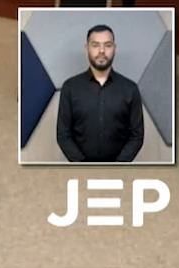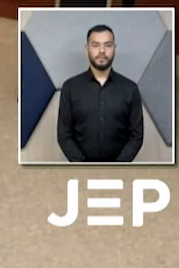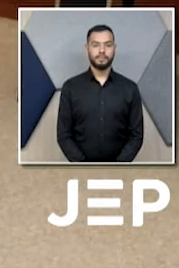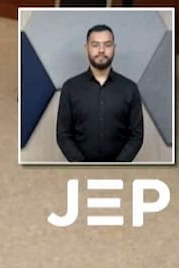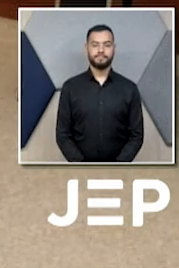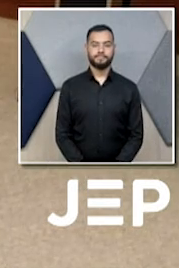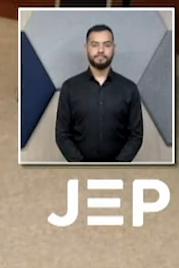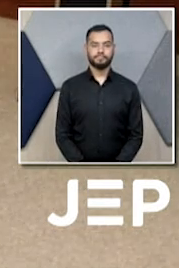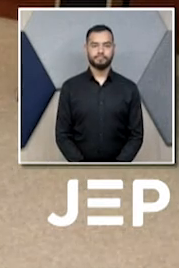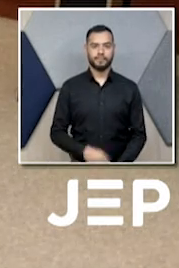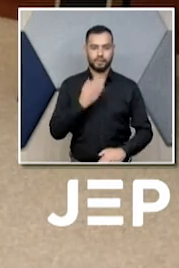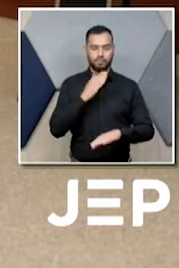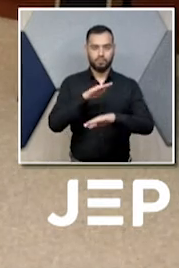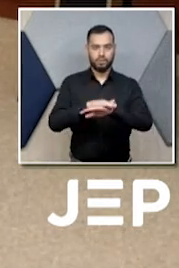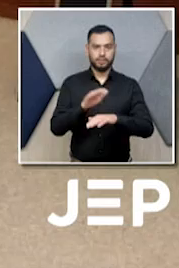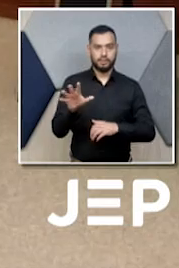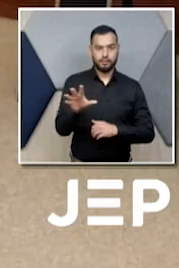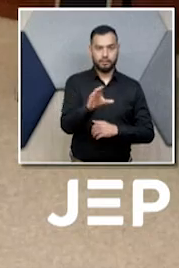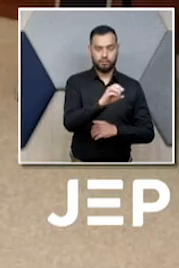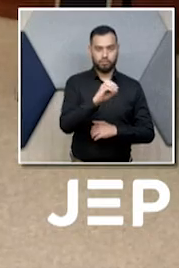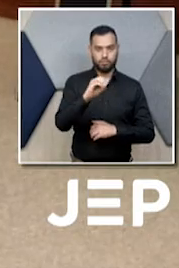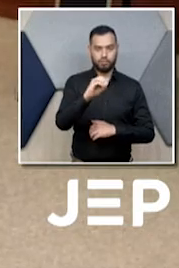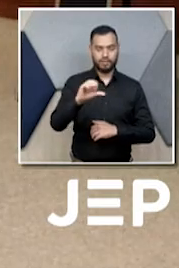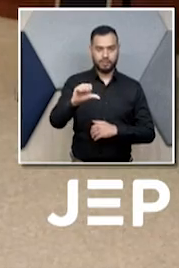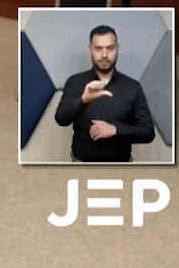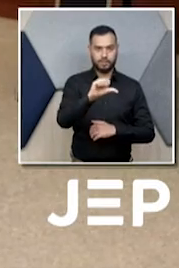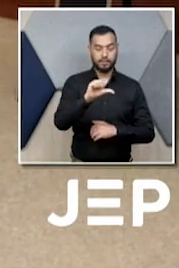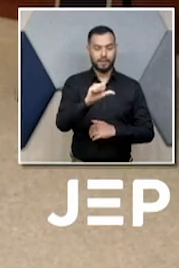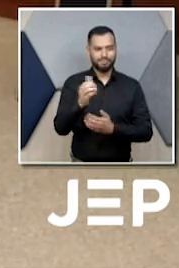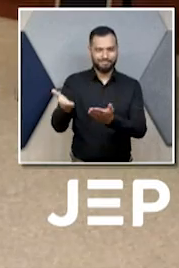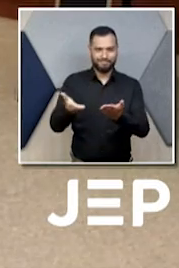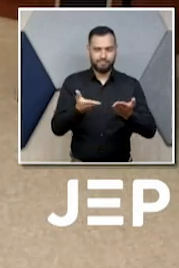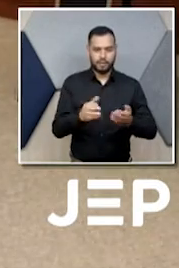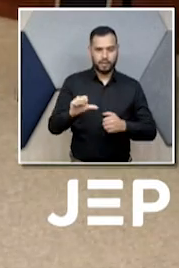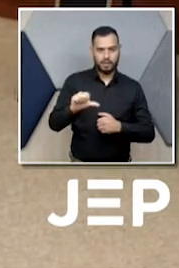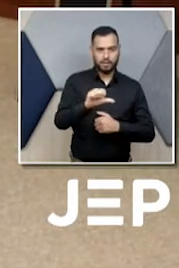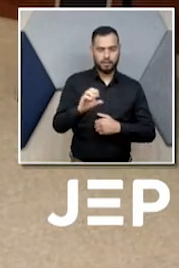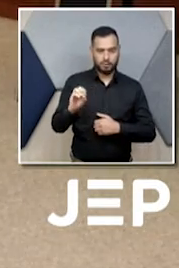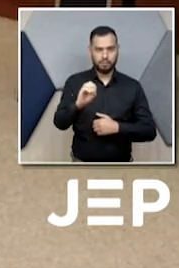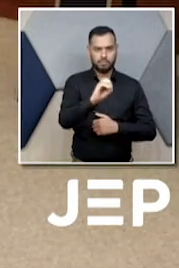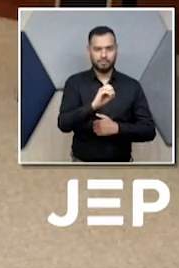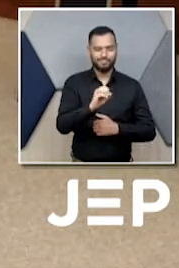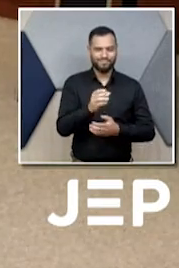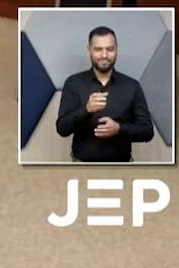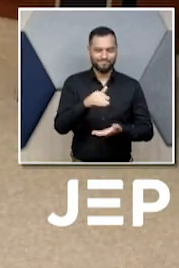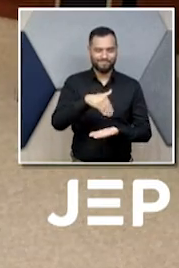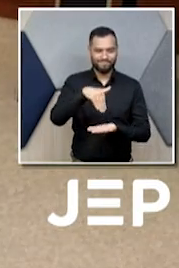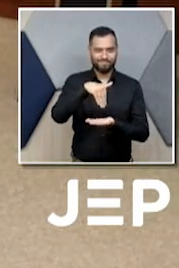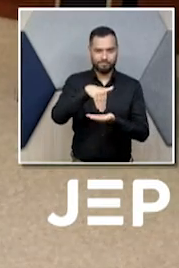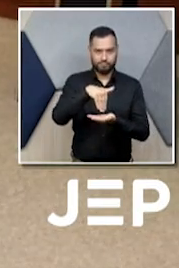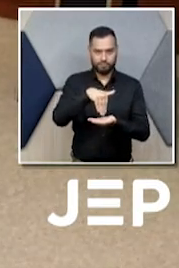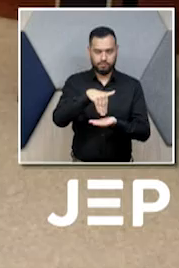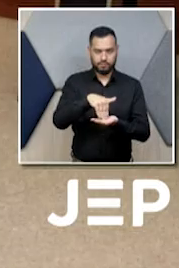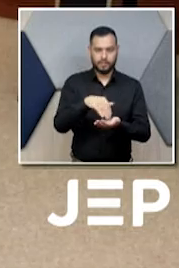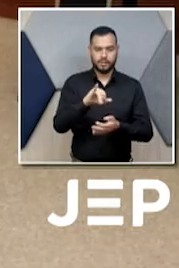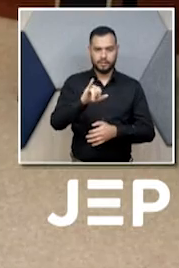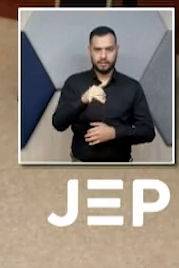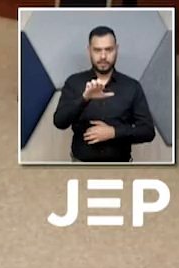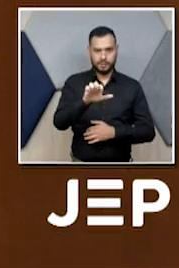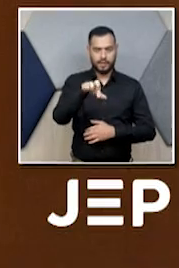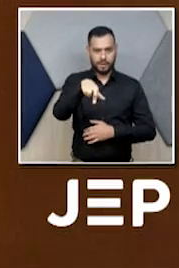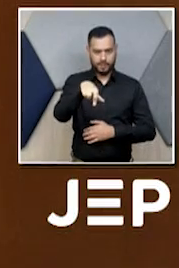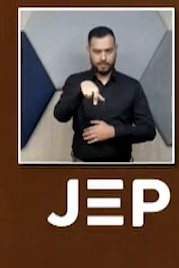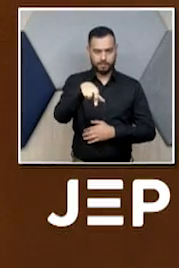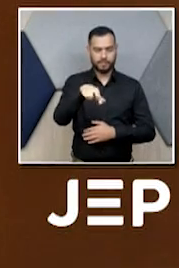Buenas tardes a todas y a todos. Bienvenidos y bienvenidas a la sede de la Jurisdicción Especial para la Paz en Bogotá. Les vamos a entonces dar